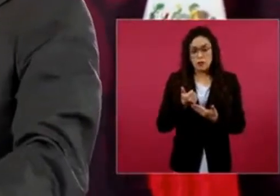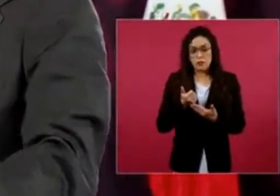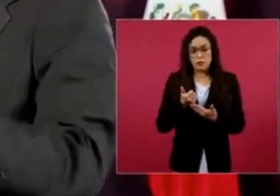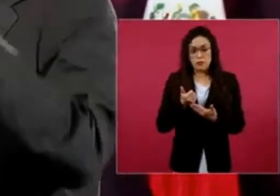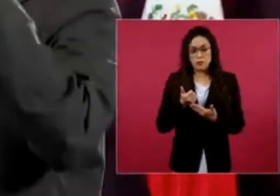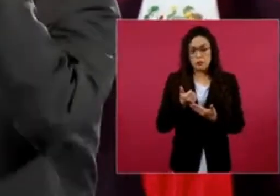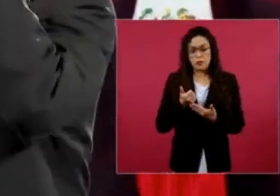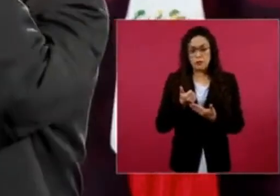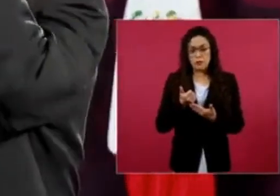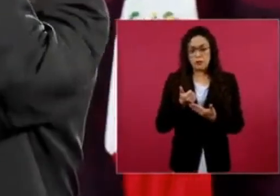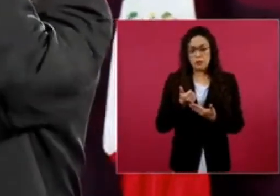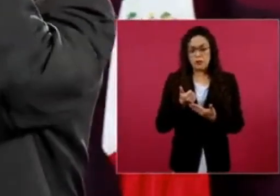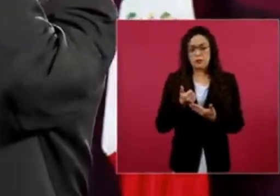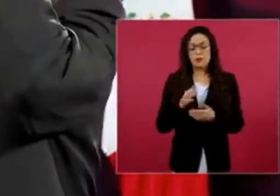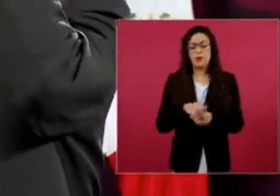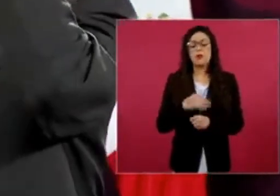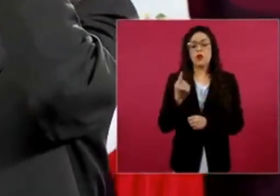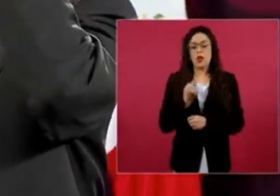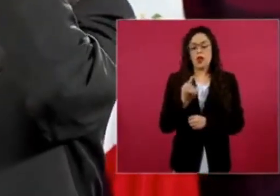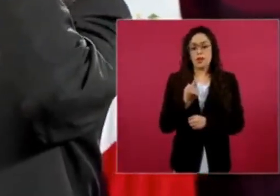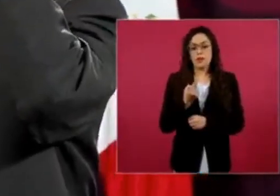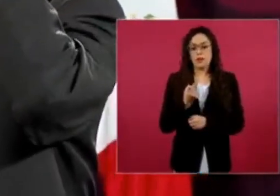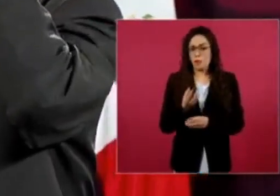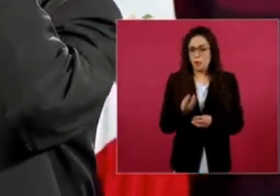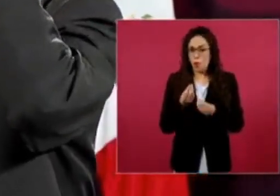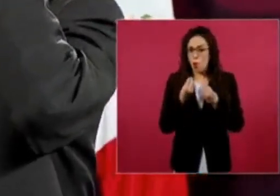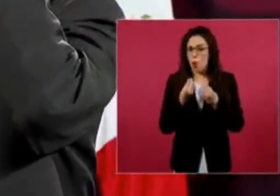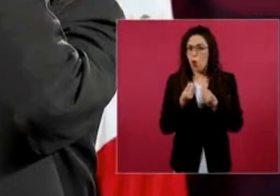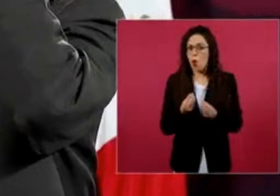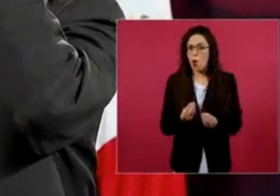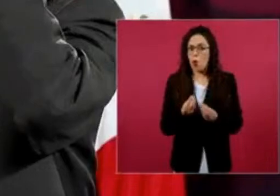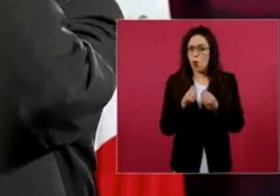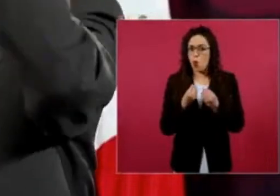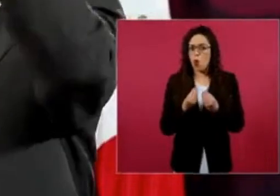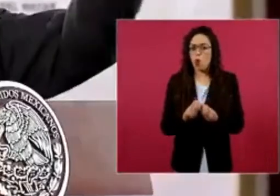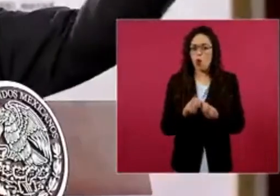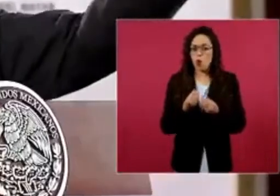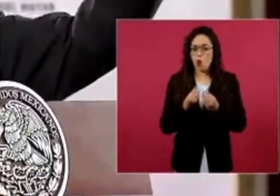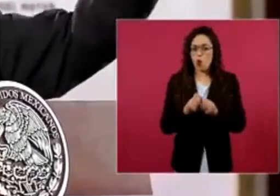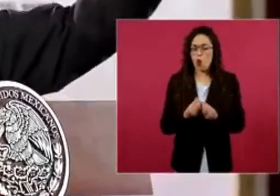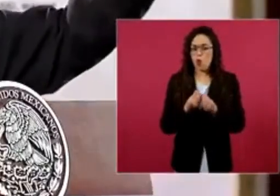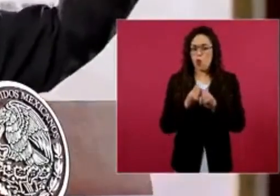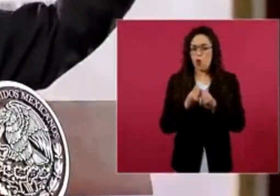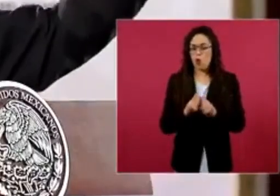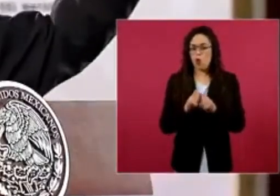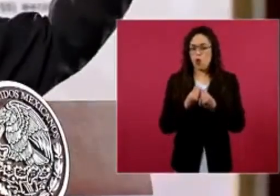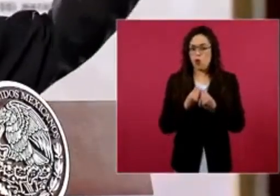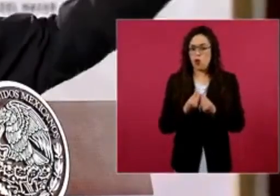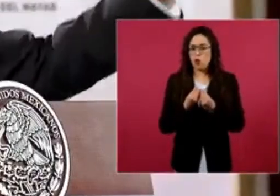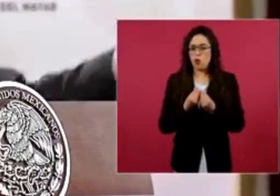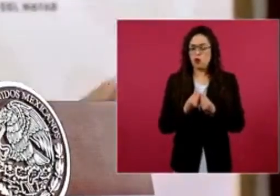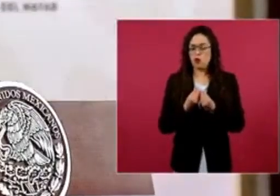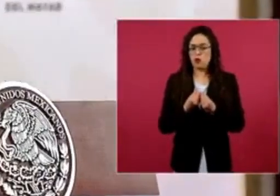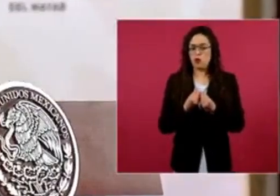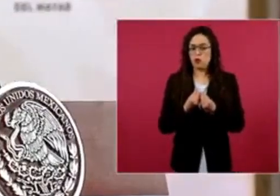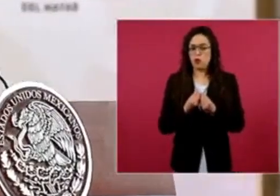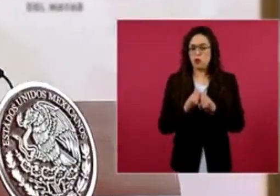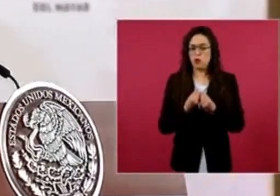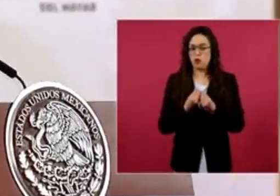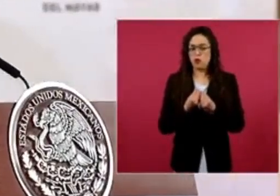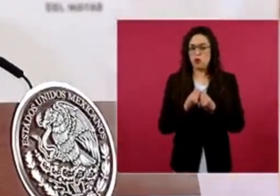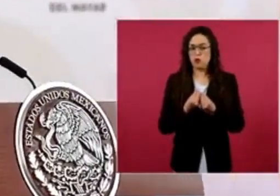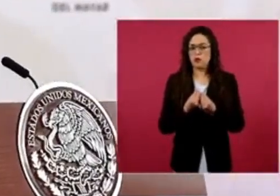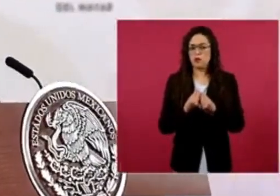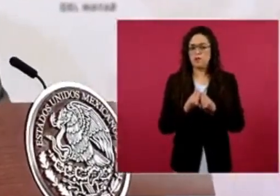porque se avanzó bastante en detener el